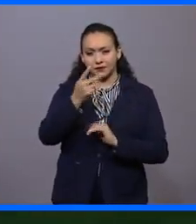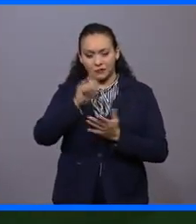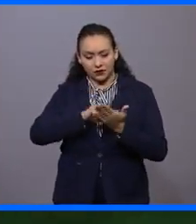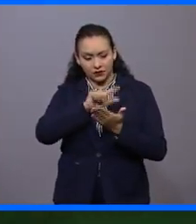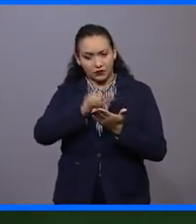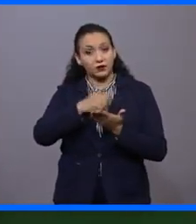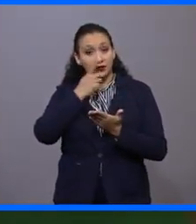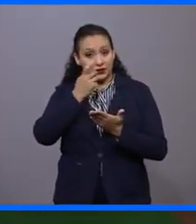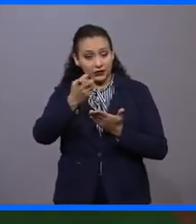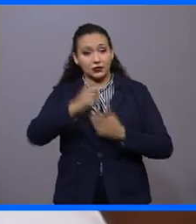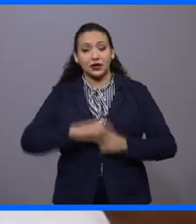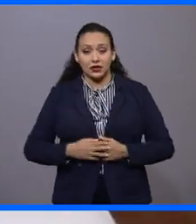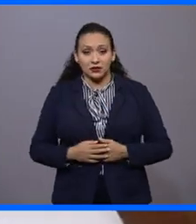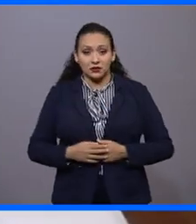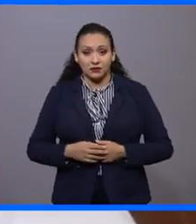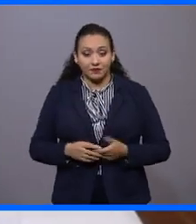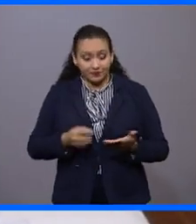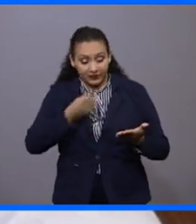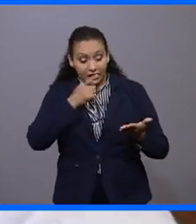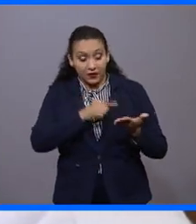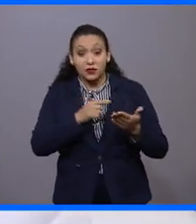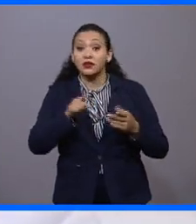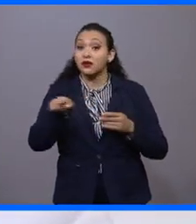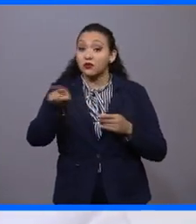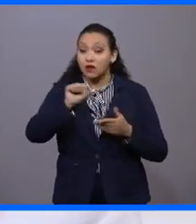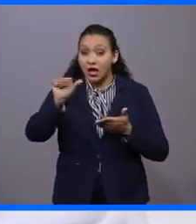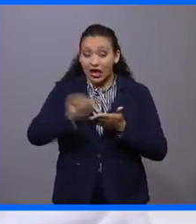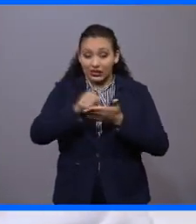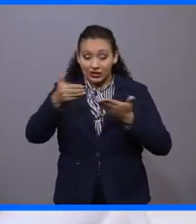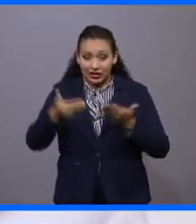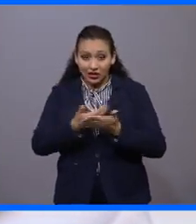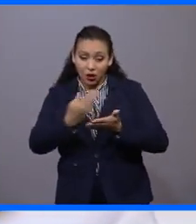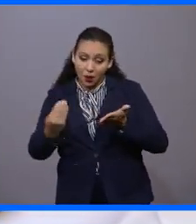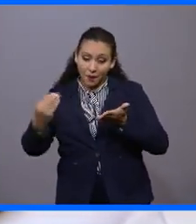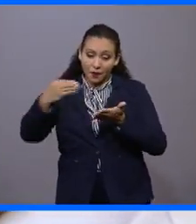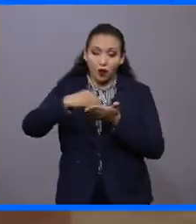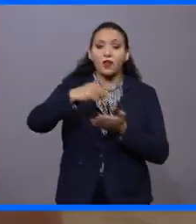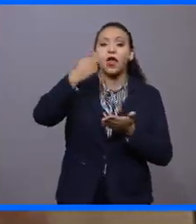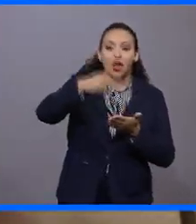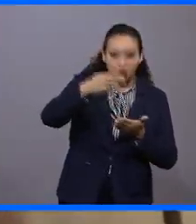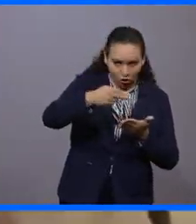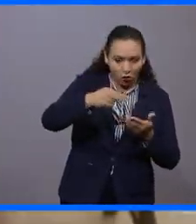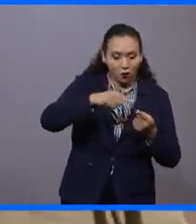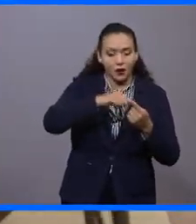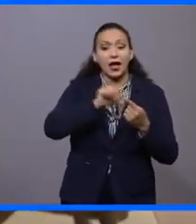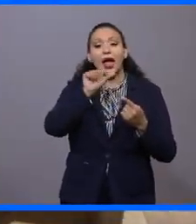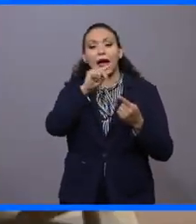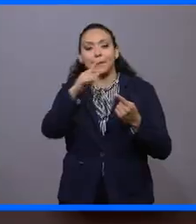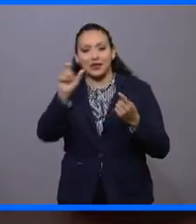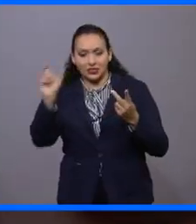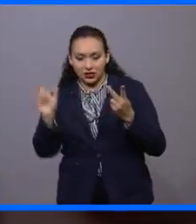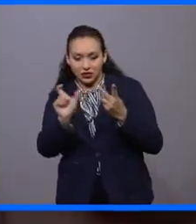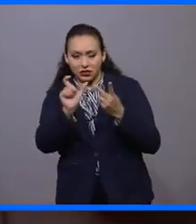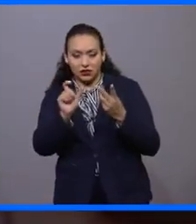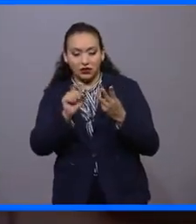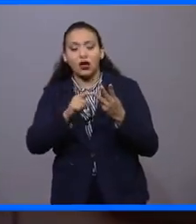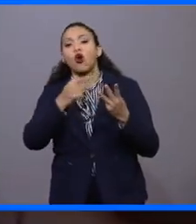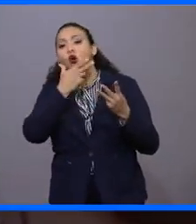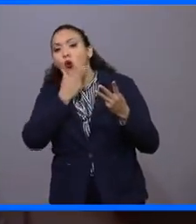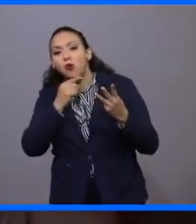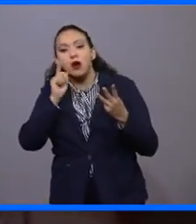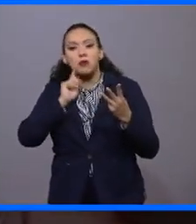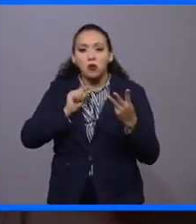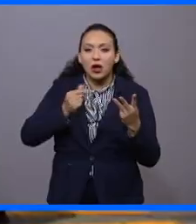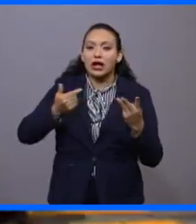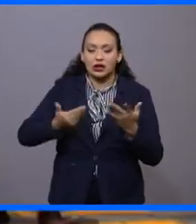ley, que ordena incluir en las actas de nacimiento el nombre de pila, los apellidos, el sexo, huella digital